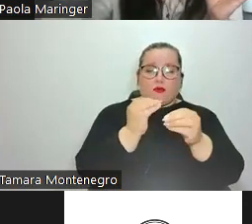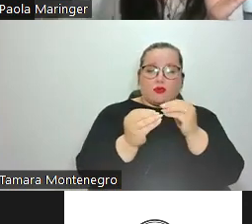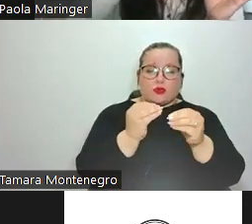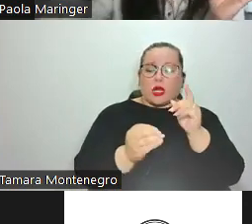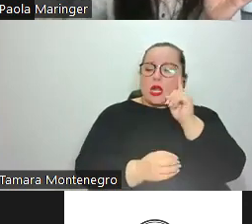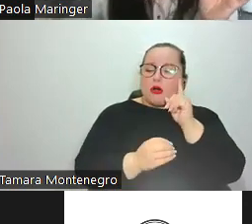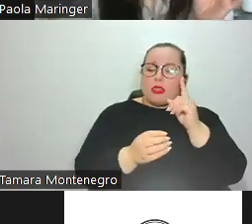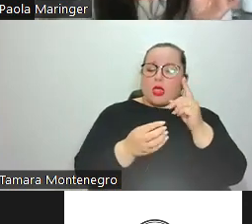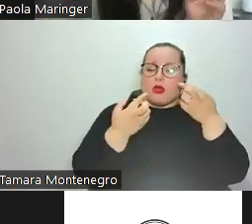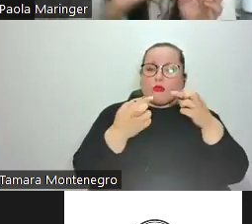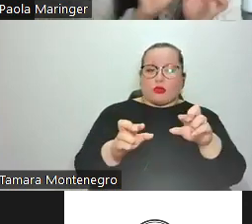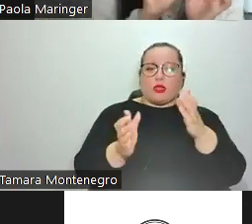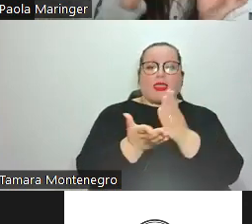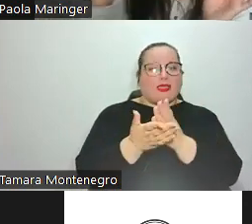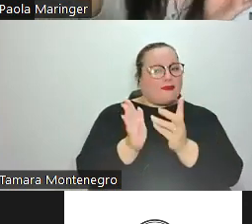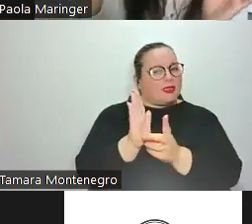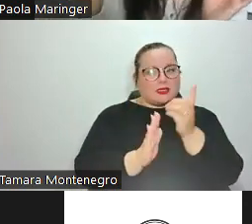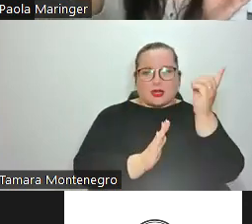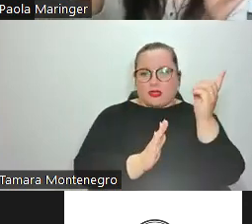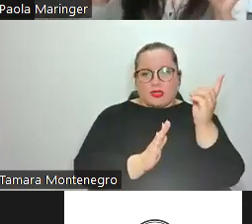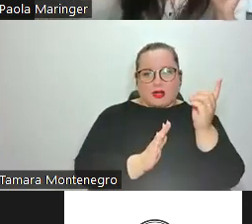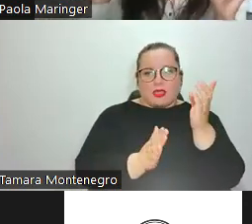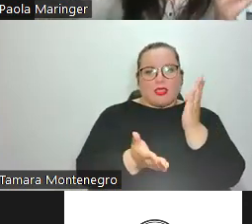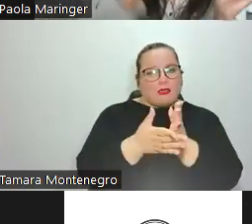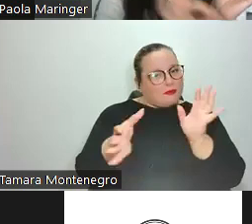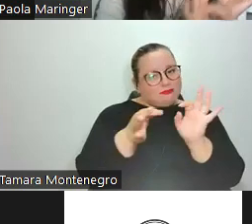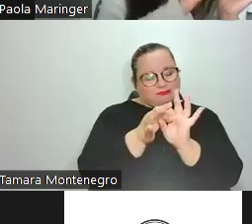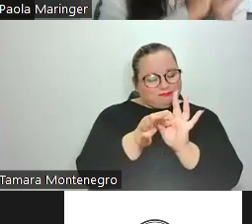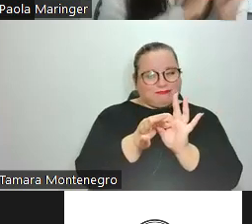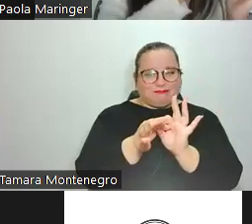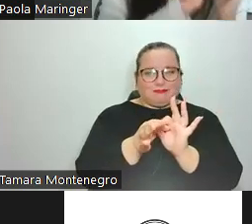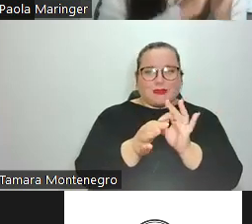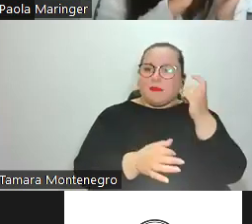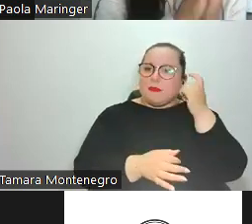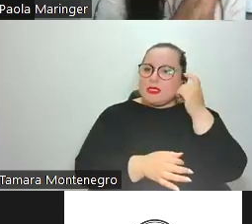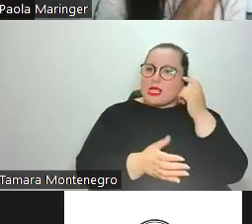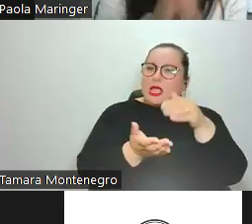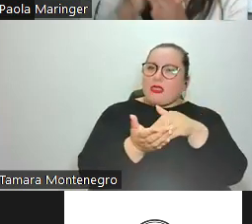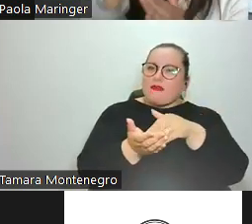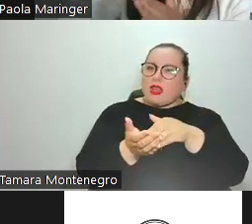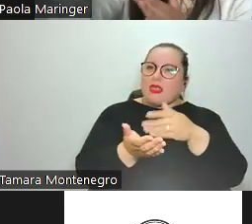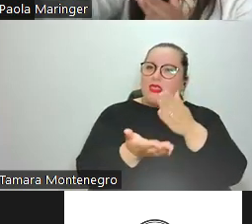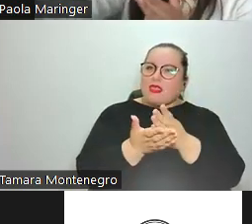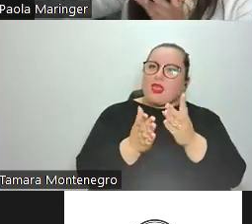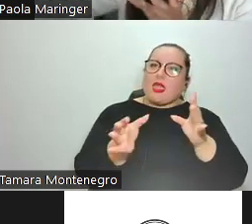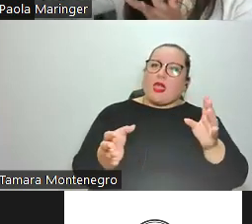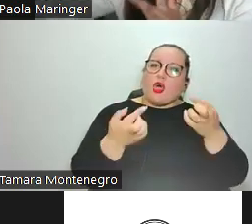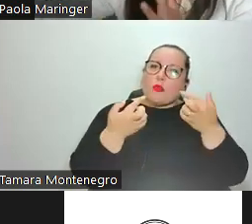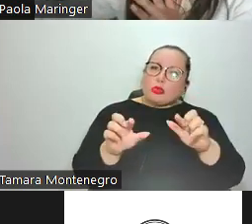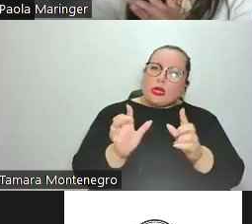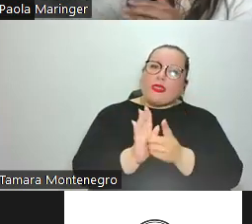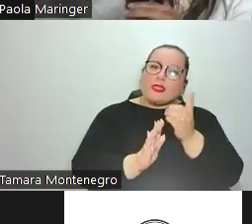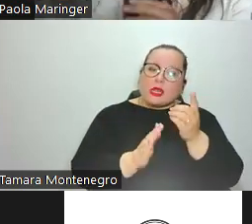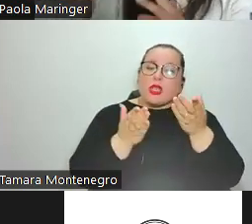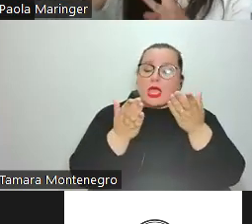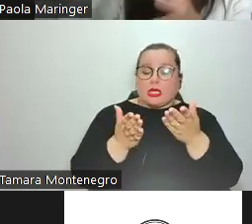oportunidades también son de desarrollo. Hacer ese link, quedar que las debilidades son oportunidades de desarrollo. Y acá las oportunidades son las que están